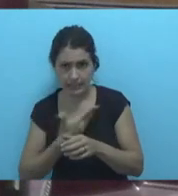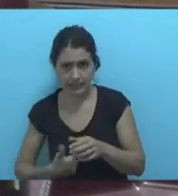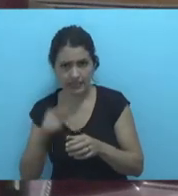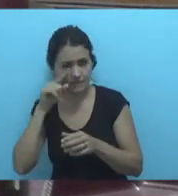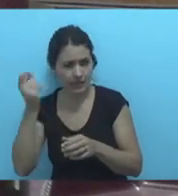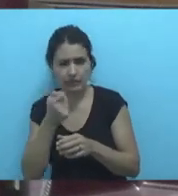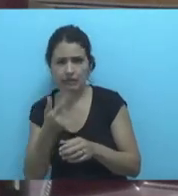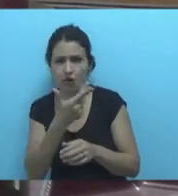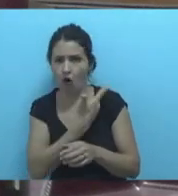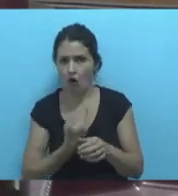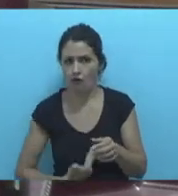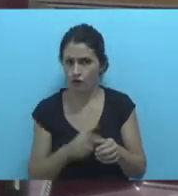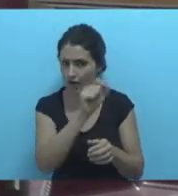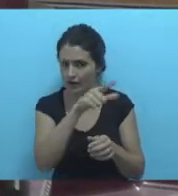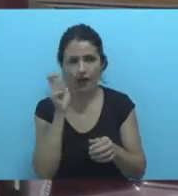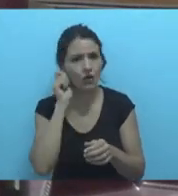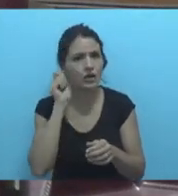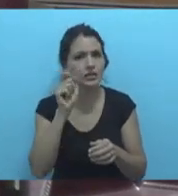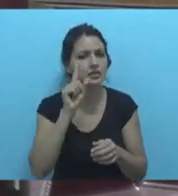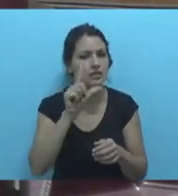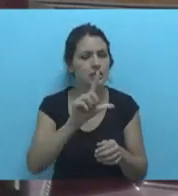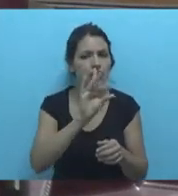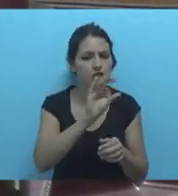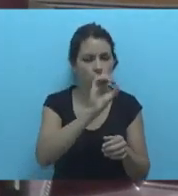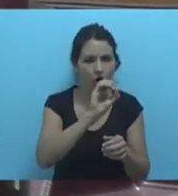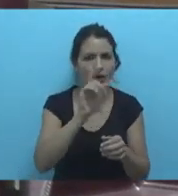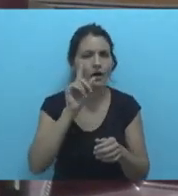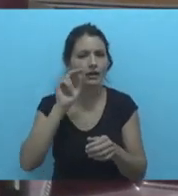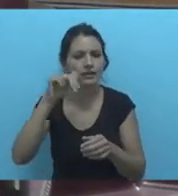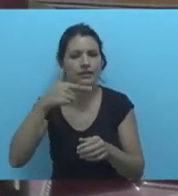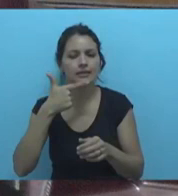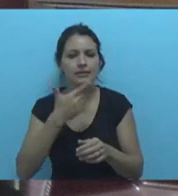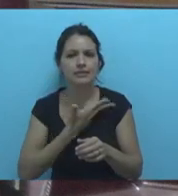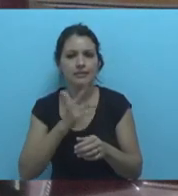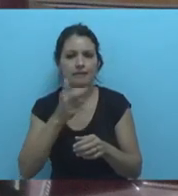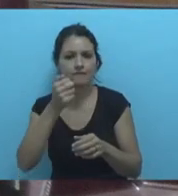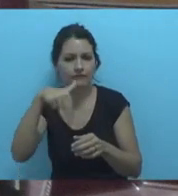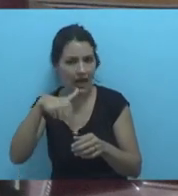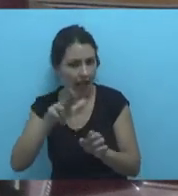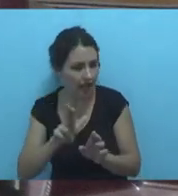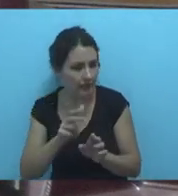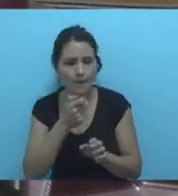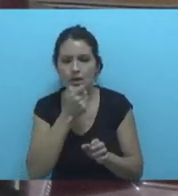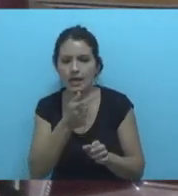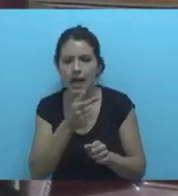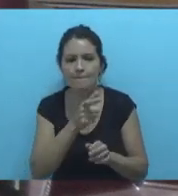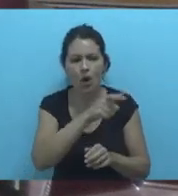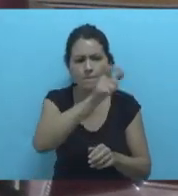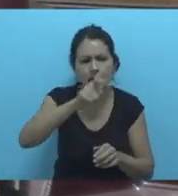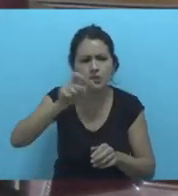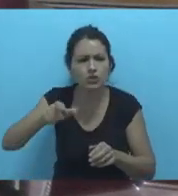la Formosa verdadera de Gilding Fran se vacunan por COVID a personas que están fallecidas y las